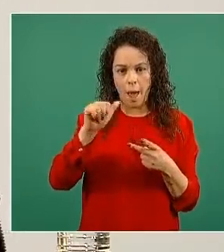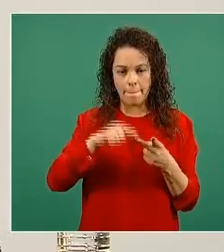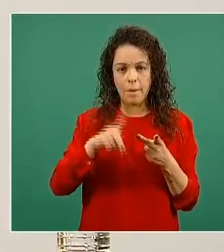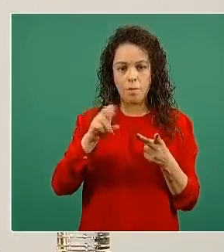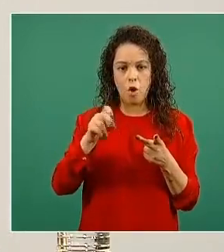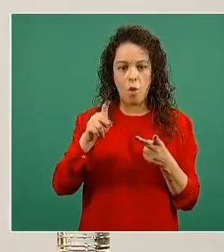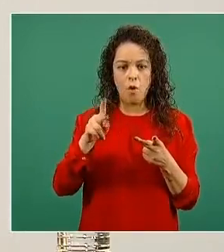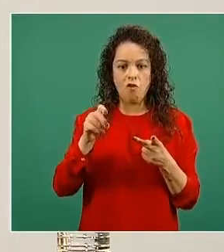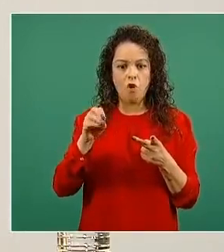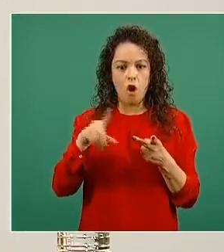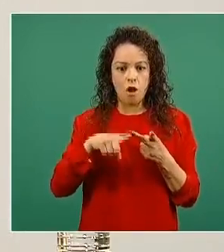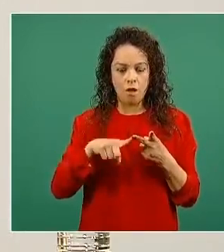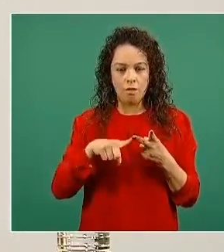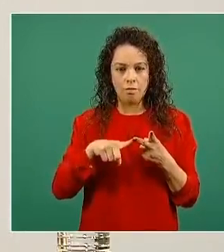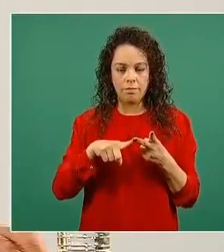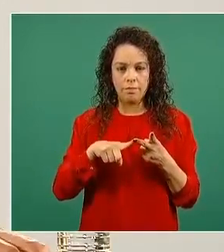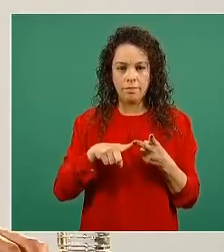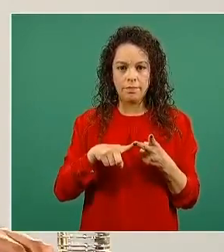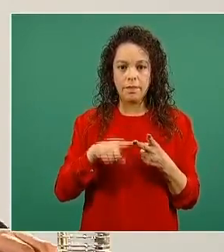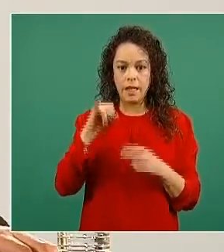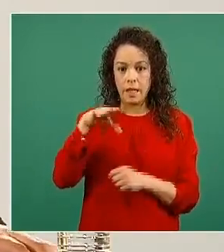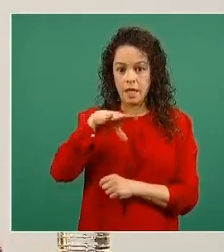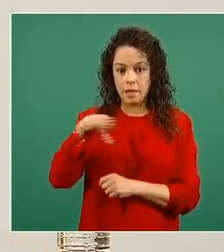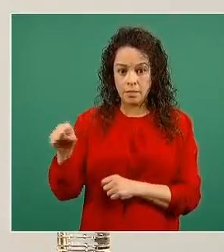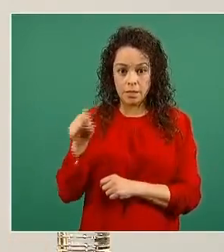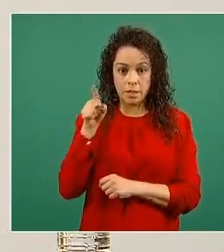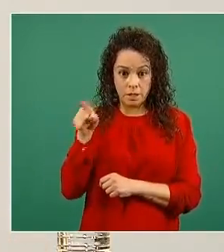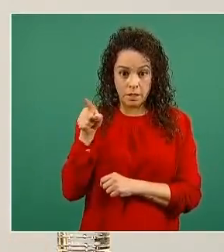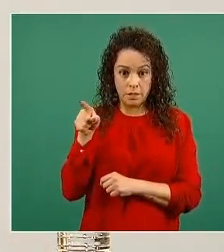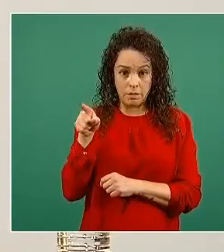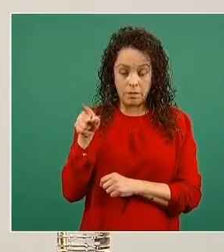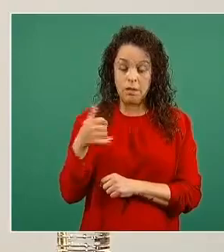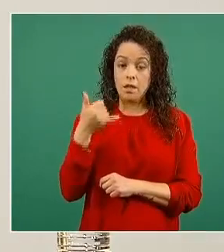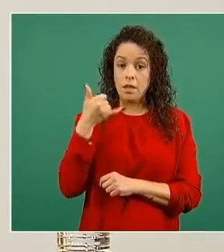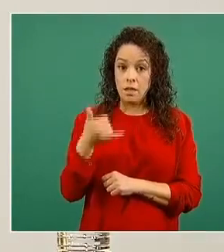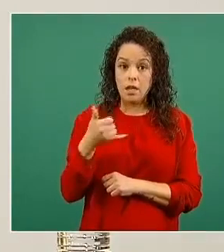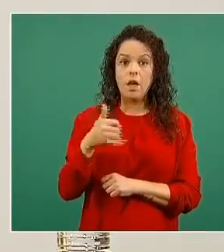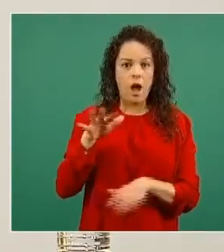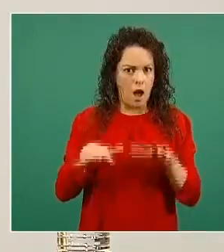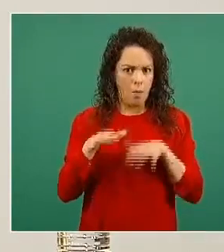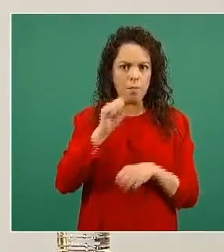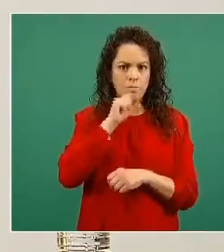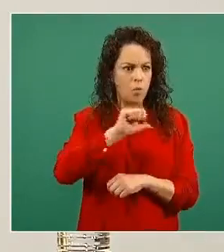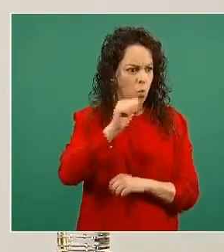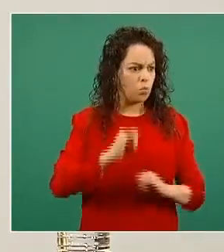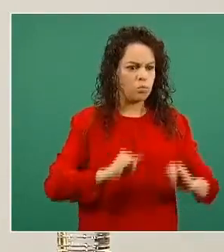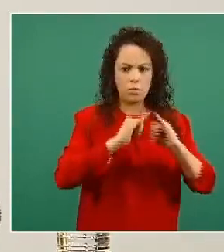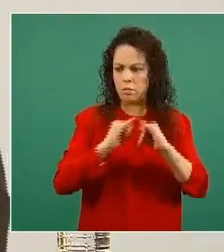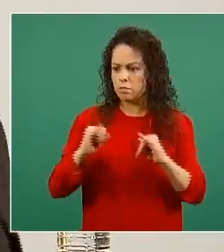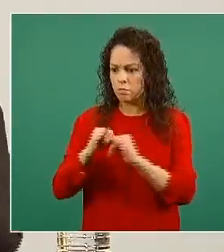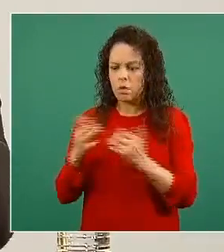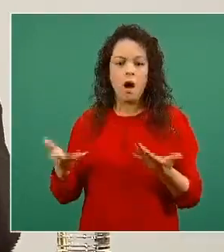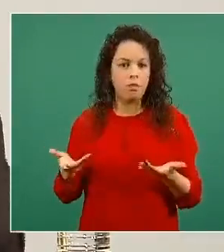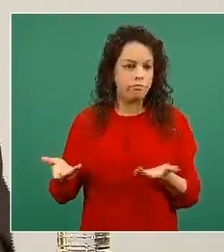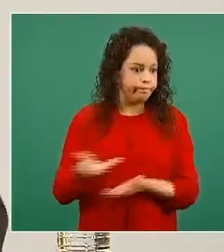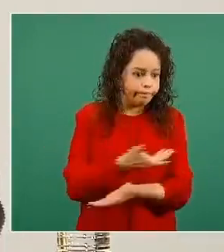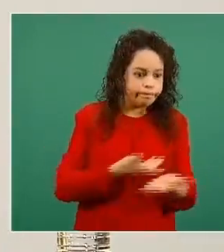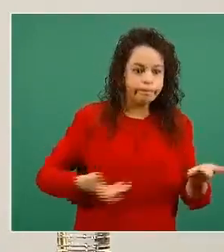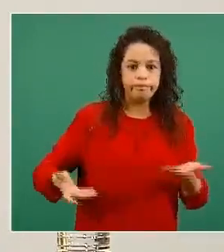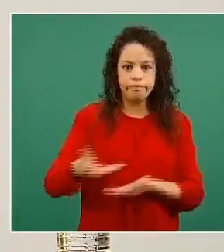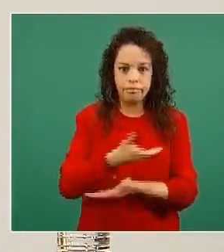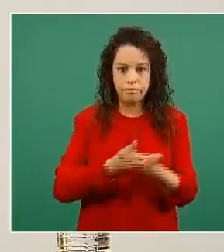Propofol, en el Seguro Social. Y muchas veces también entre instituciones estamos intercambiando. Si alguien